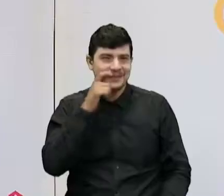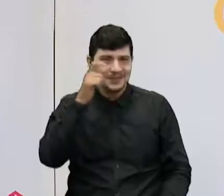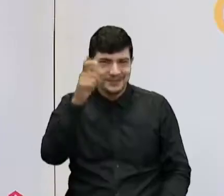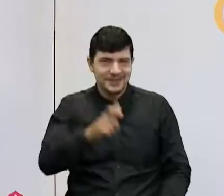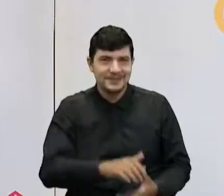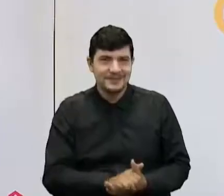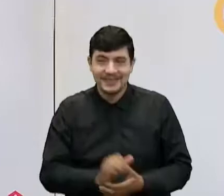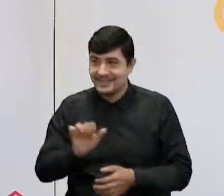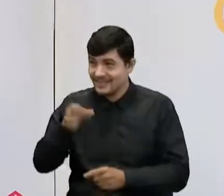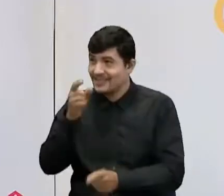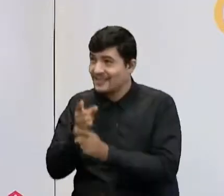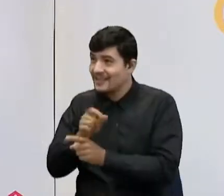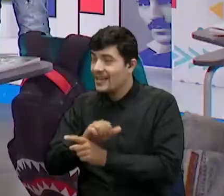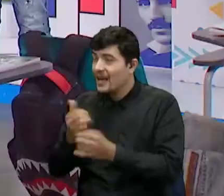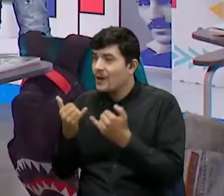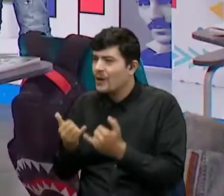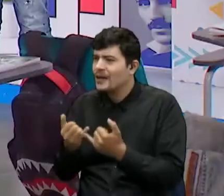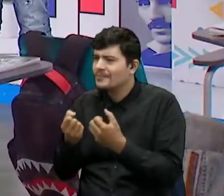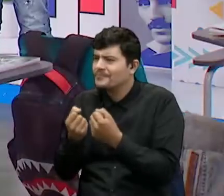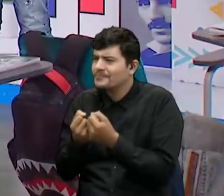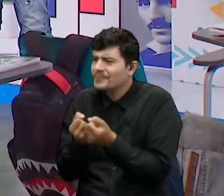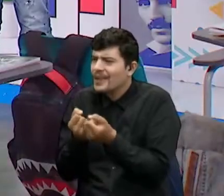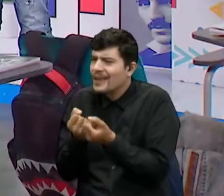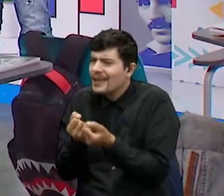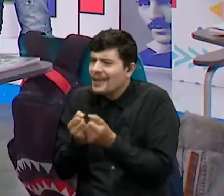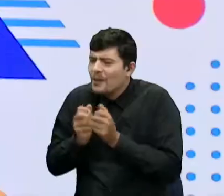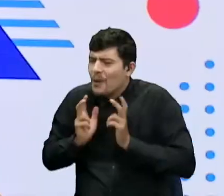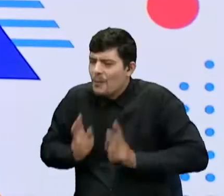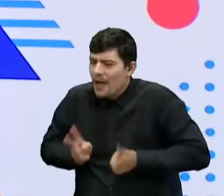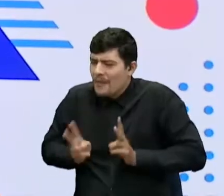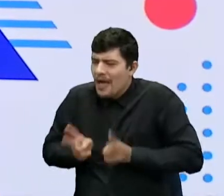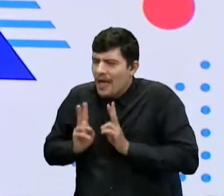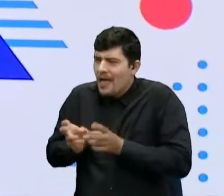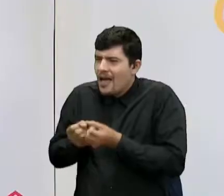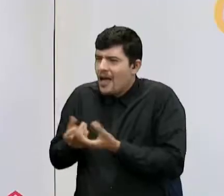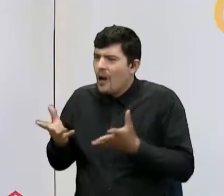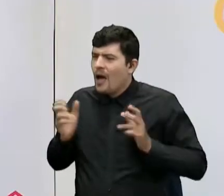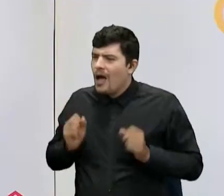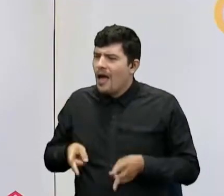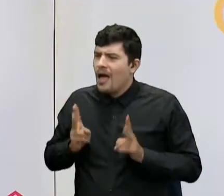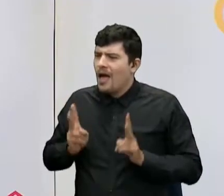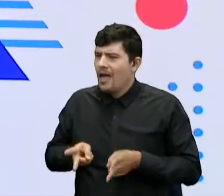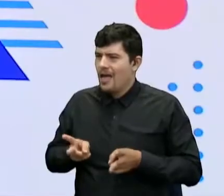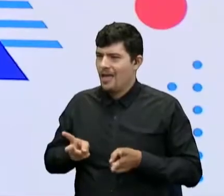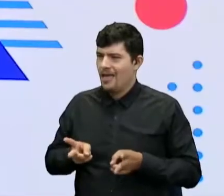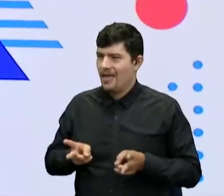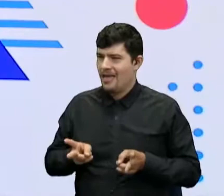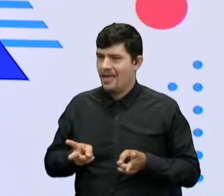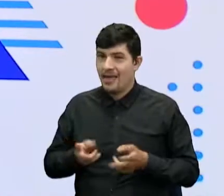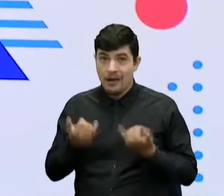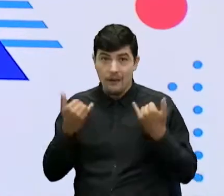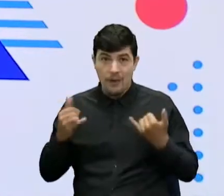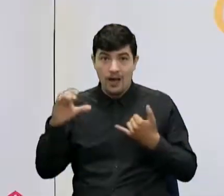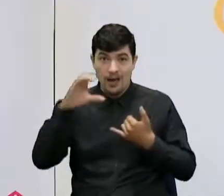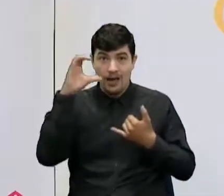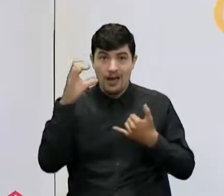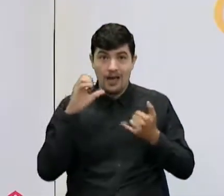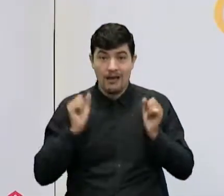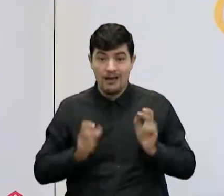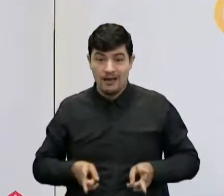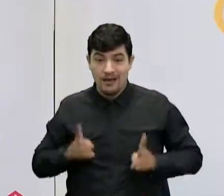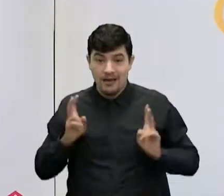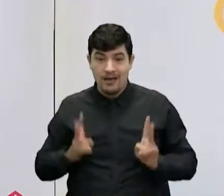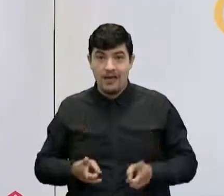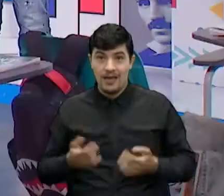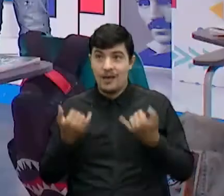Ahora hablemos de población De población Esto está muy poblado ahora Sí, puede ser ¿Cierto? Sí La gente se le olvidó